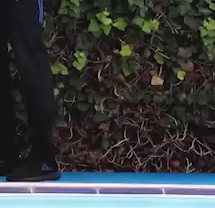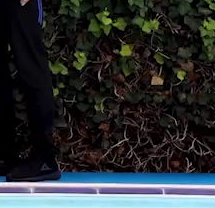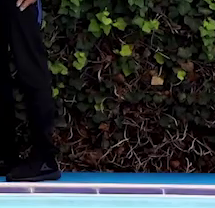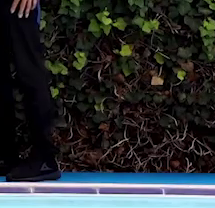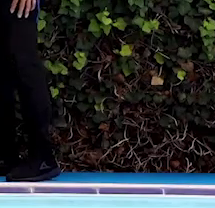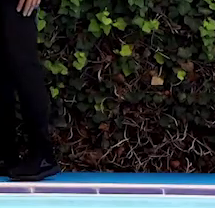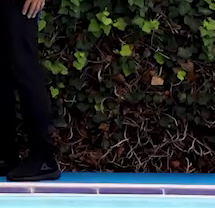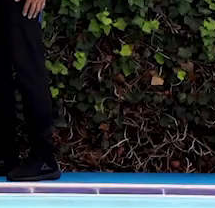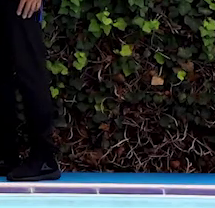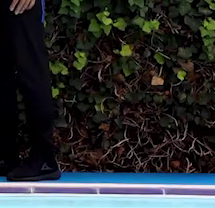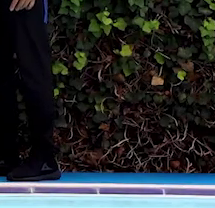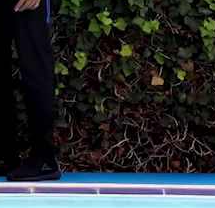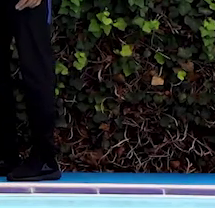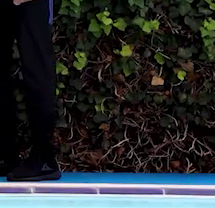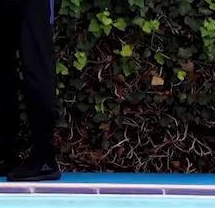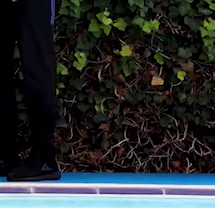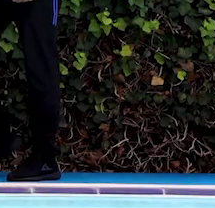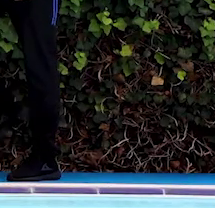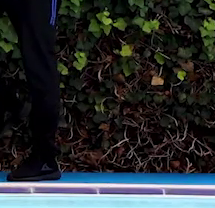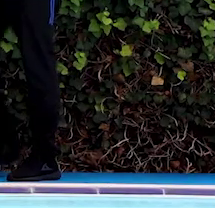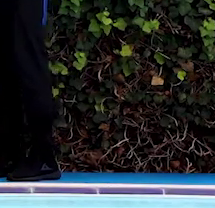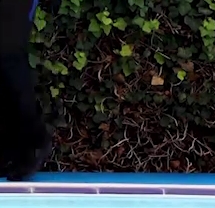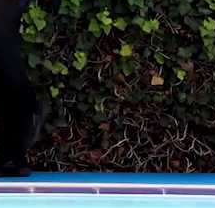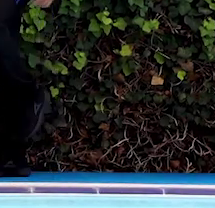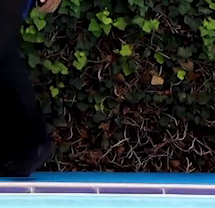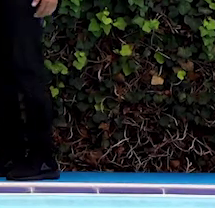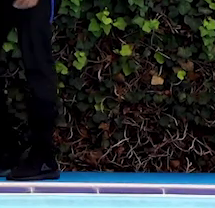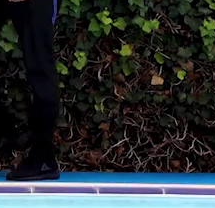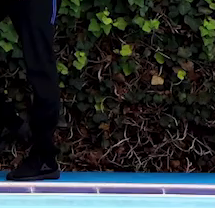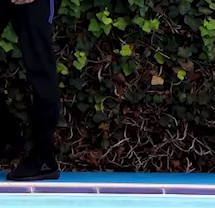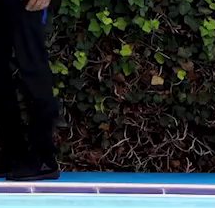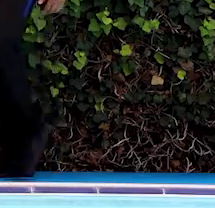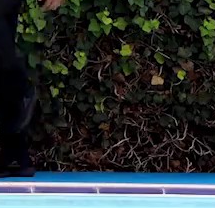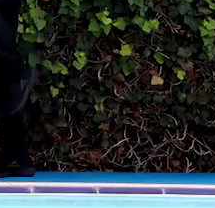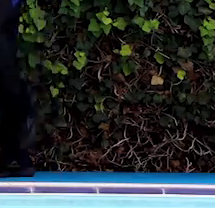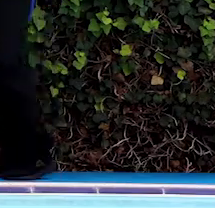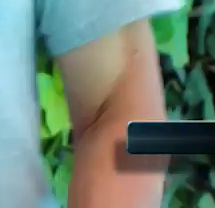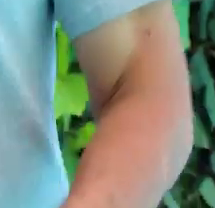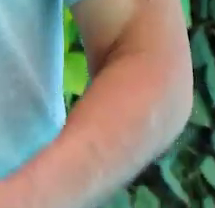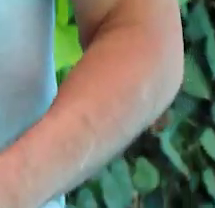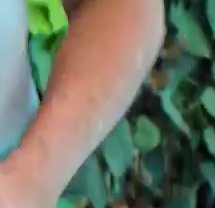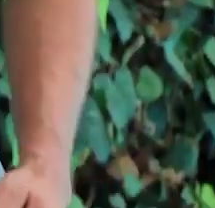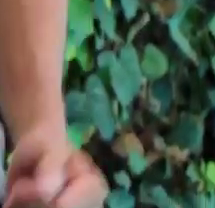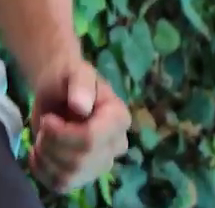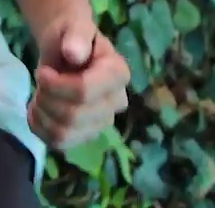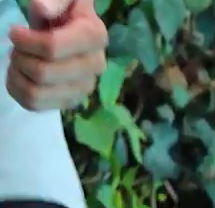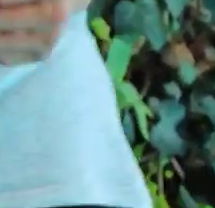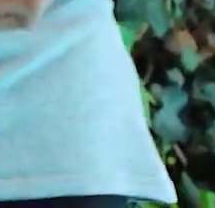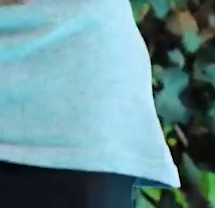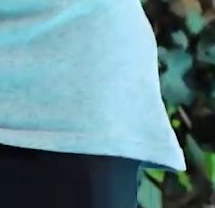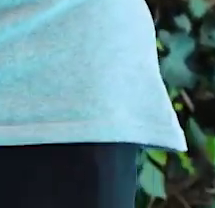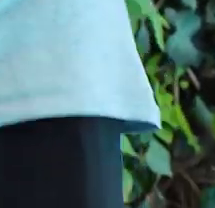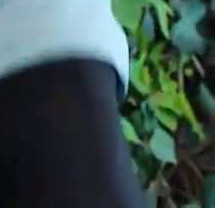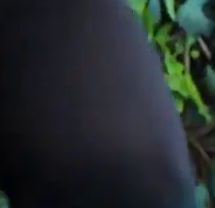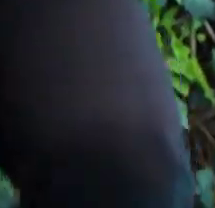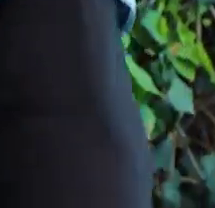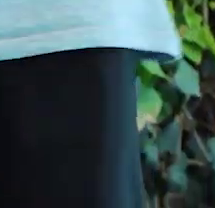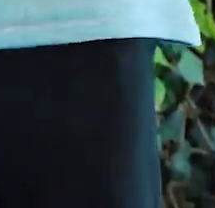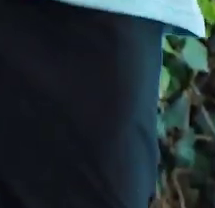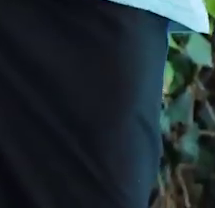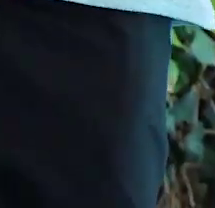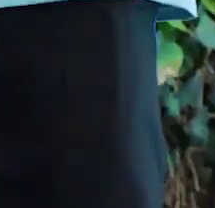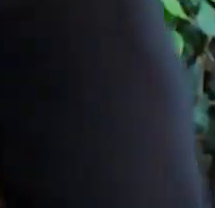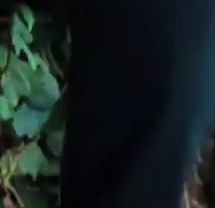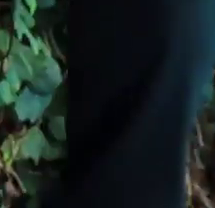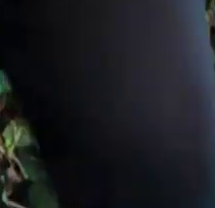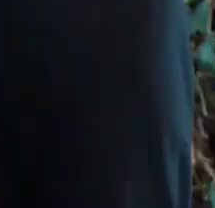hoy vamos a hacer una marcha nada más marcada que vamos a hacer vamos a elevar nuestras rodillas de forma alternada